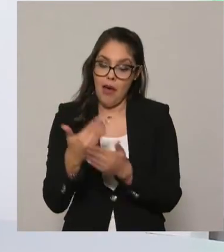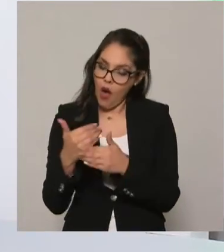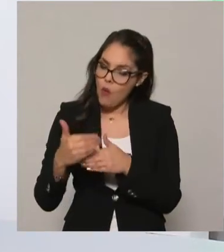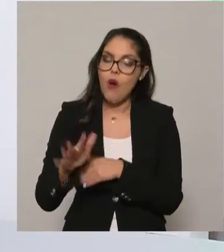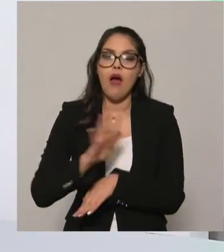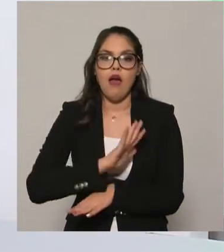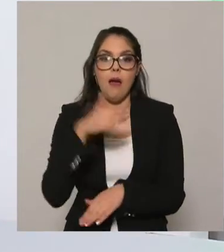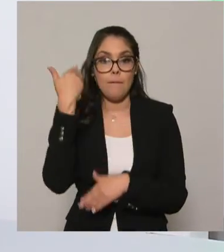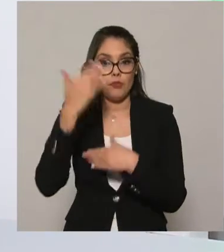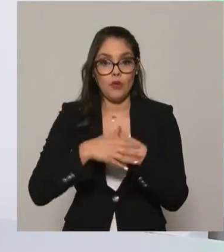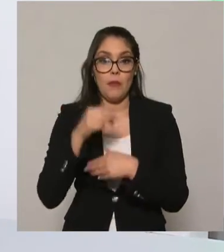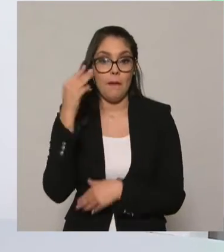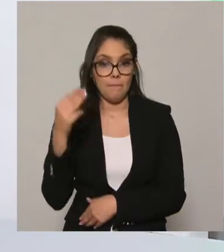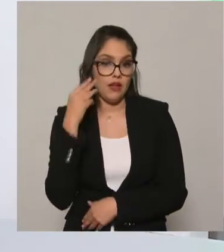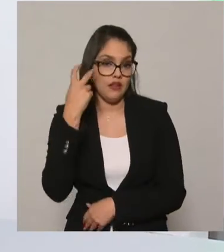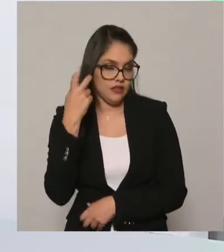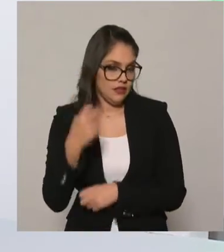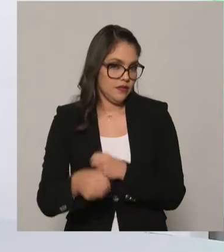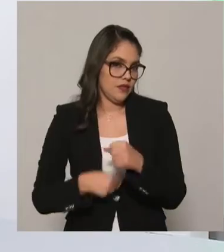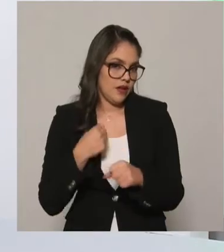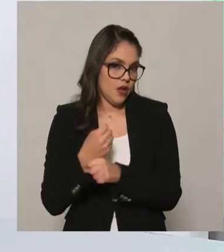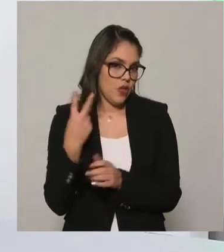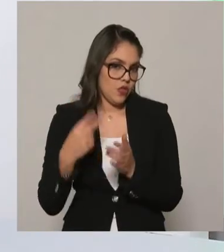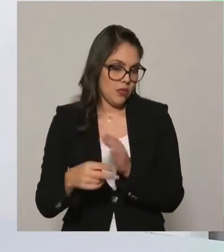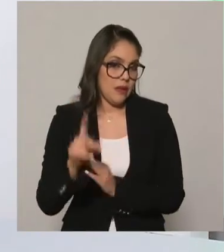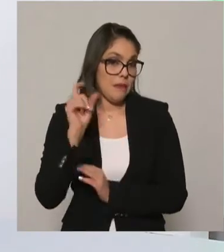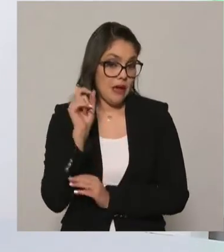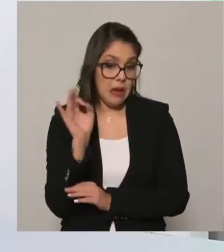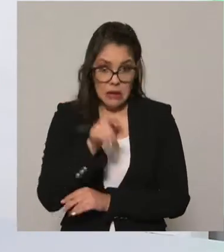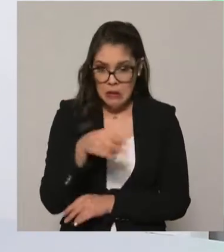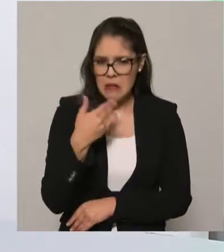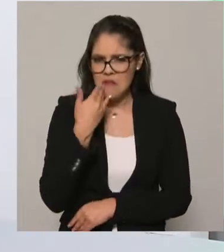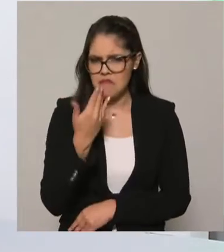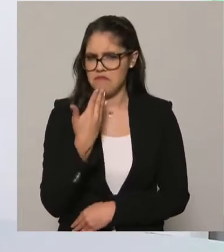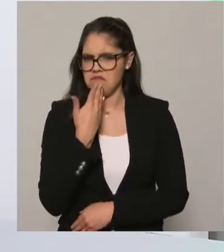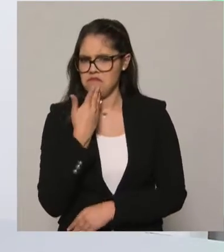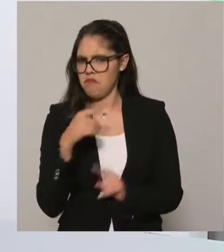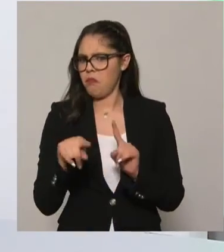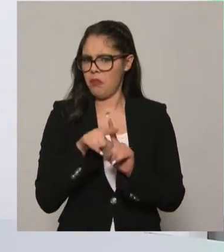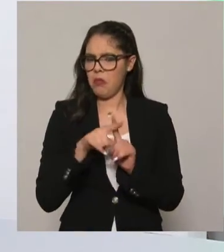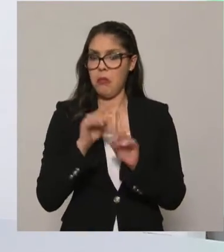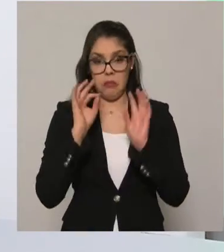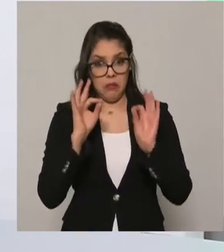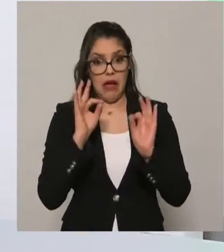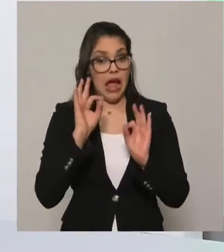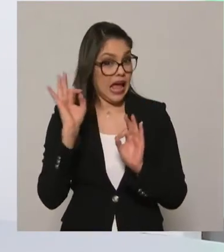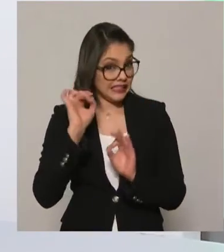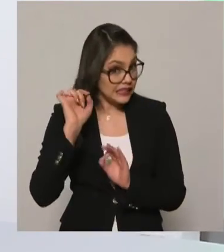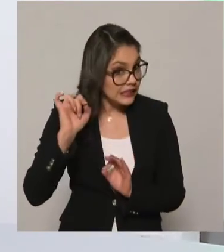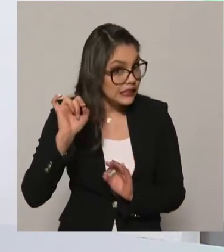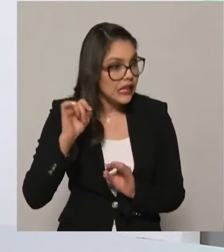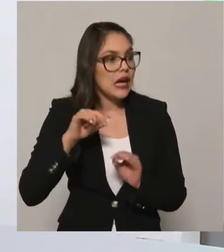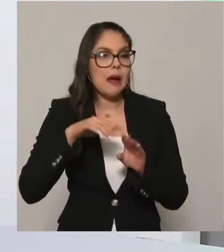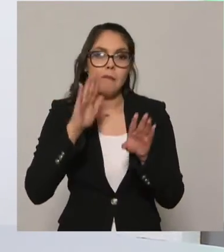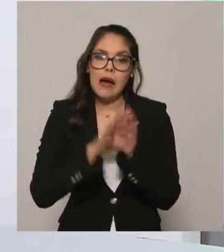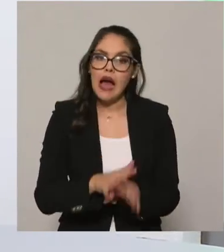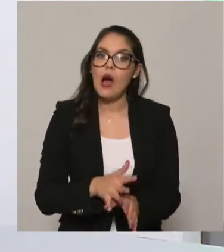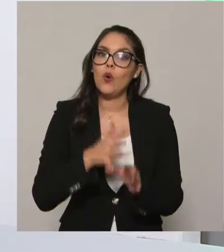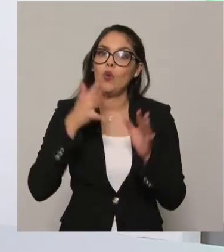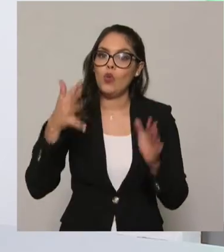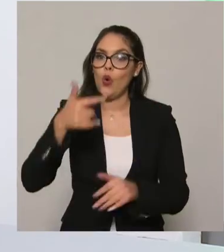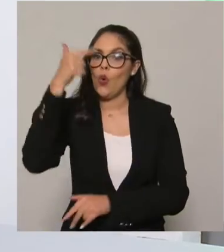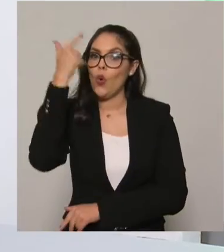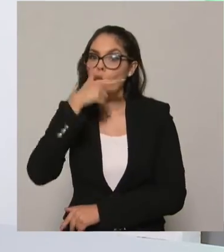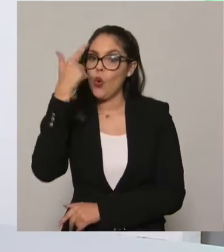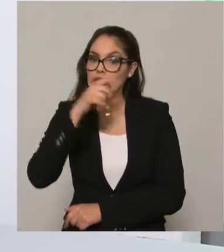próximo. Dependiendo de estas medidas, de qué tan efectivas sean, se empleará en un horario nocturno a partir